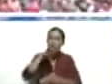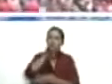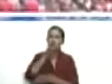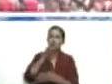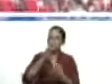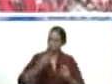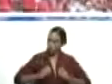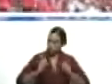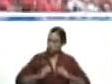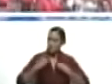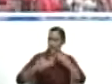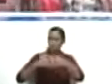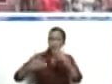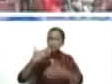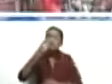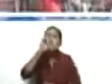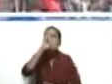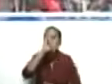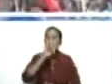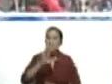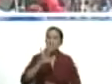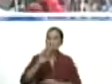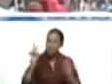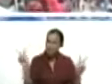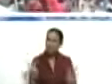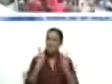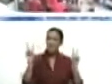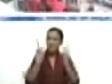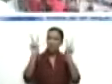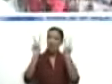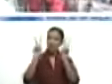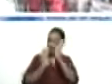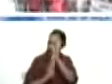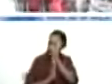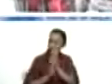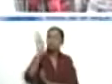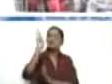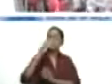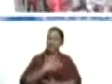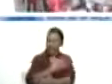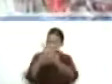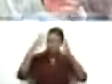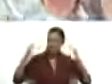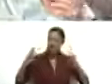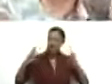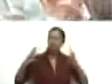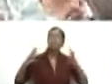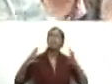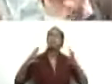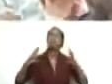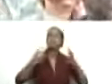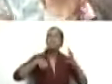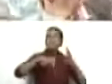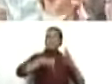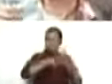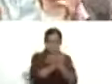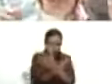vivir en los años de victoria, de prosperidad y de grandeza que le viene de la